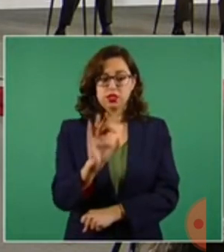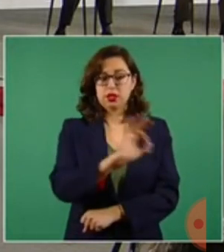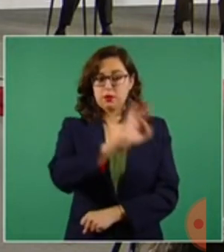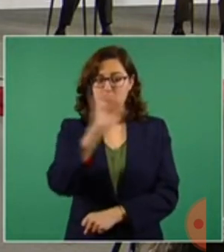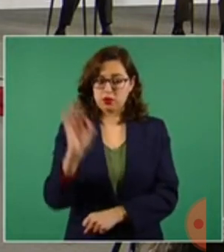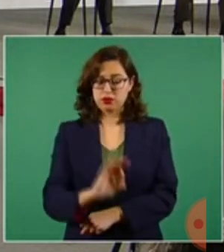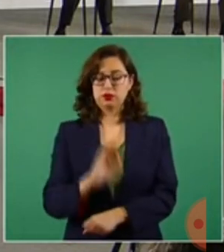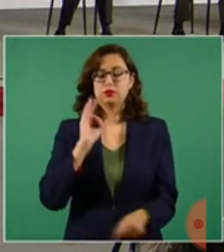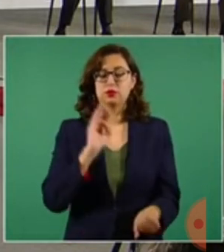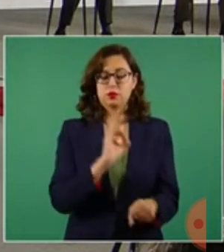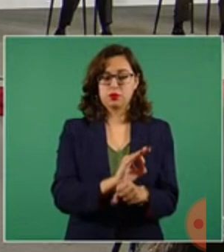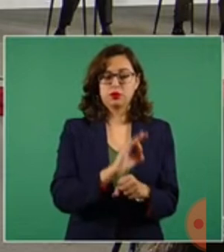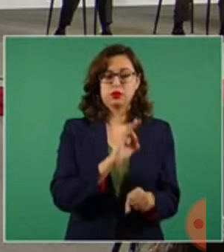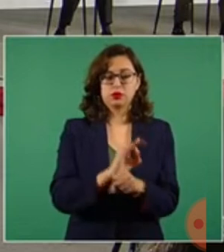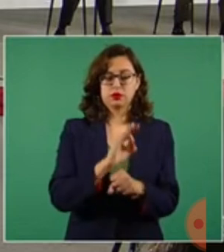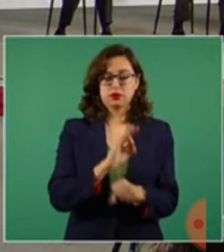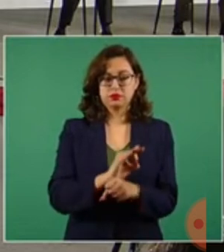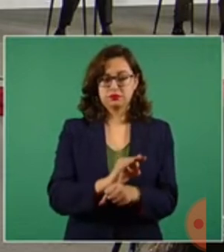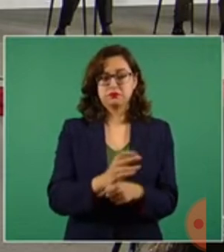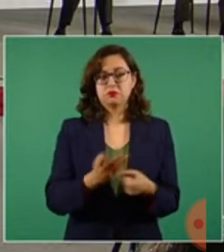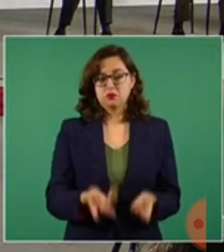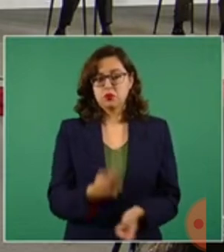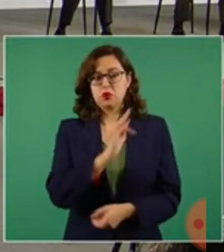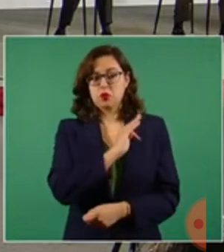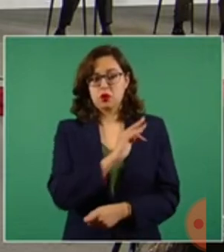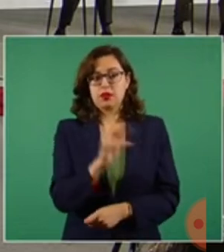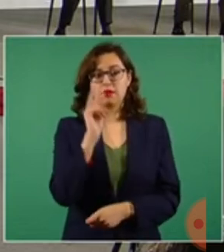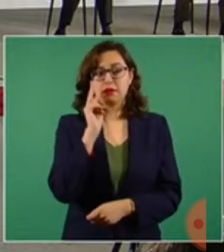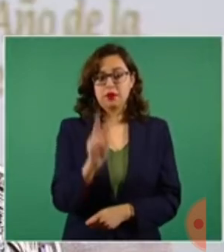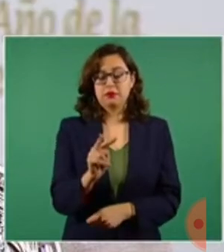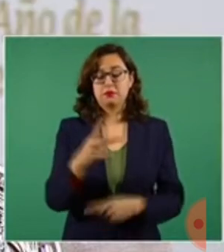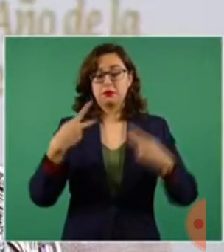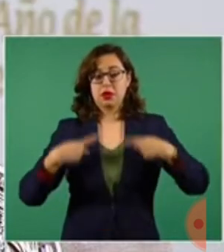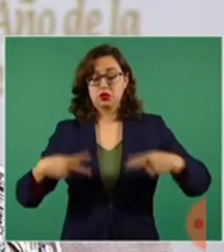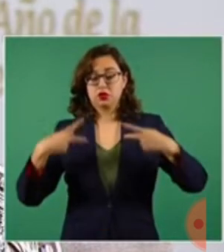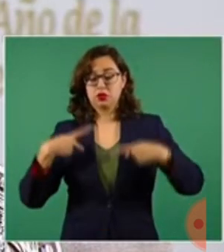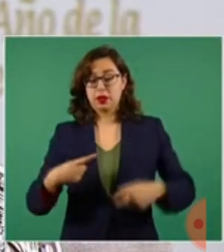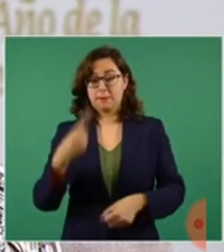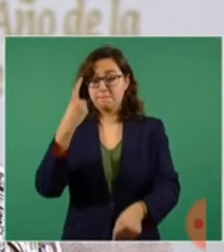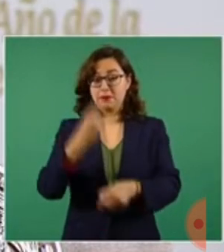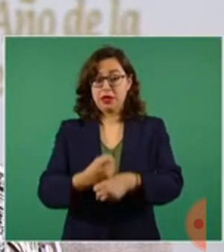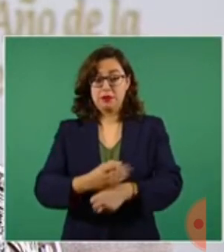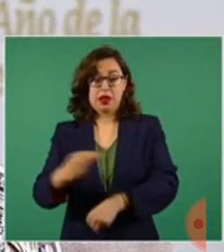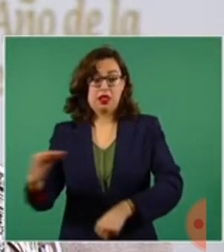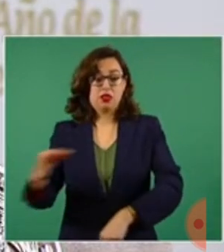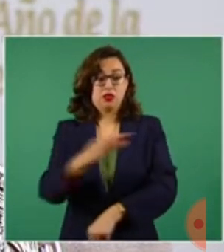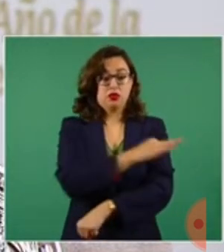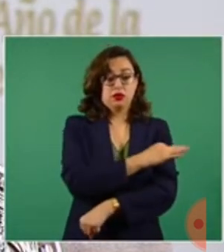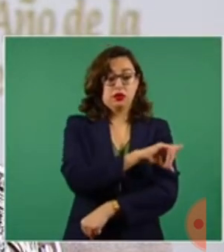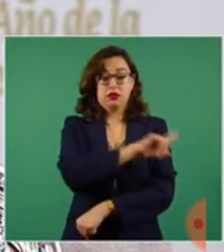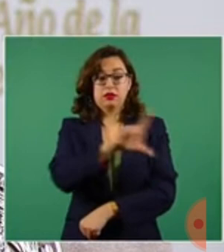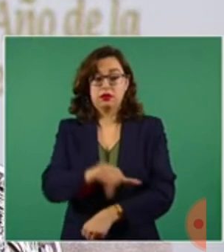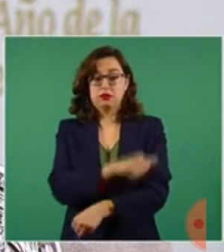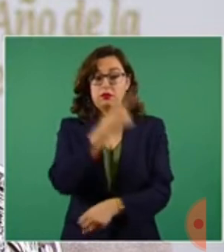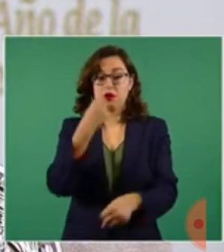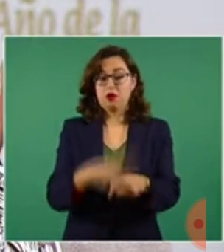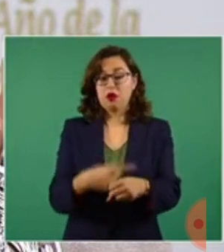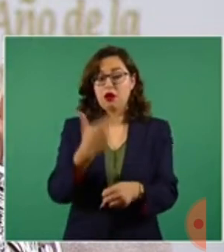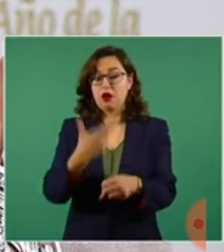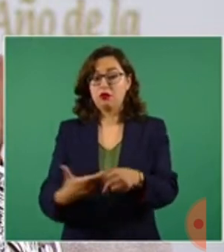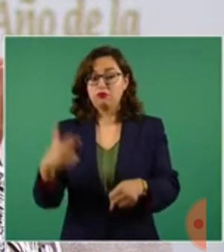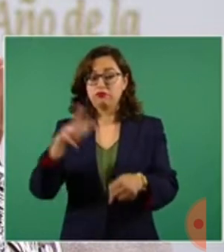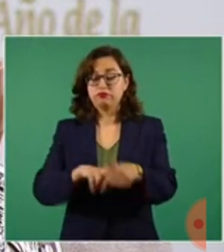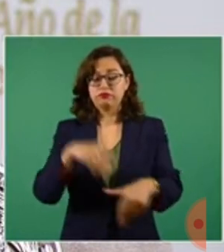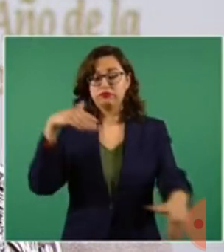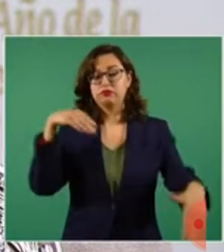de la vacuna y eso se refleja en que solo 4% de las personas hospitalizadas eran personas con una